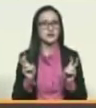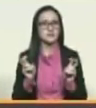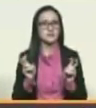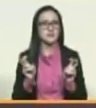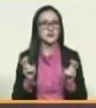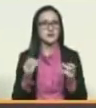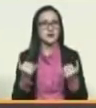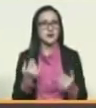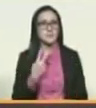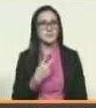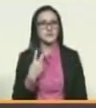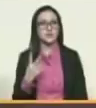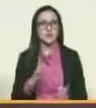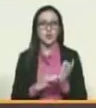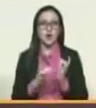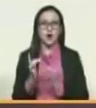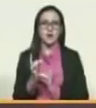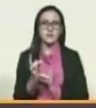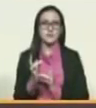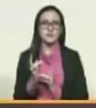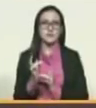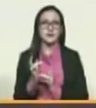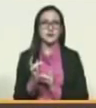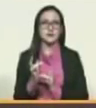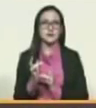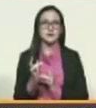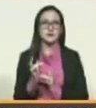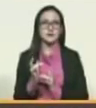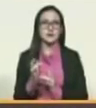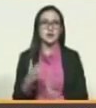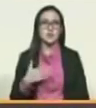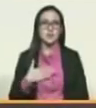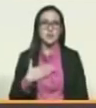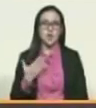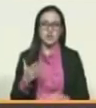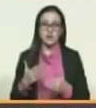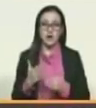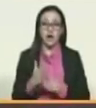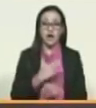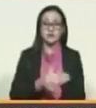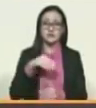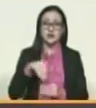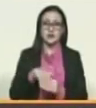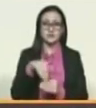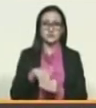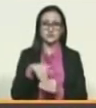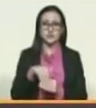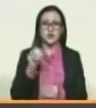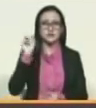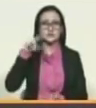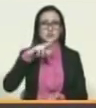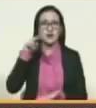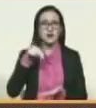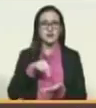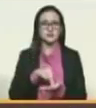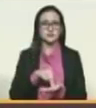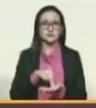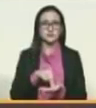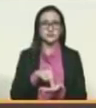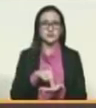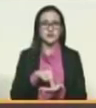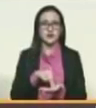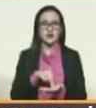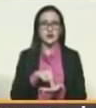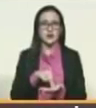este 22 de abril se va, hay la posibilidad o no de adelantar las elecciones parlamentarias, como lo sugirió, lo propuso el